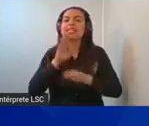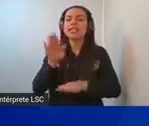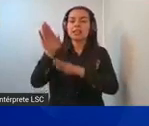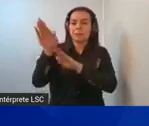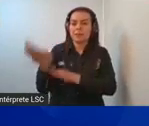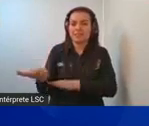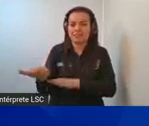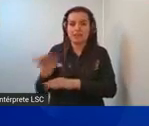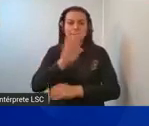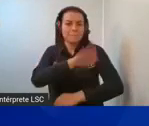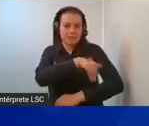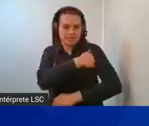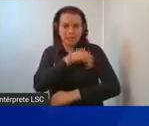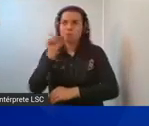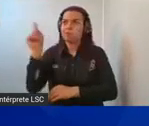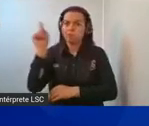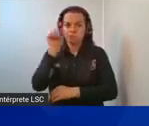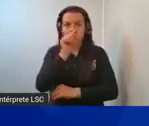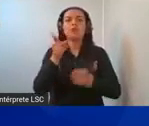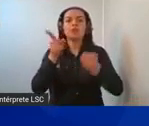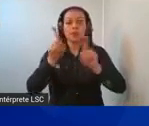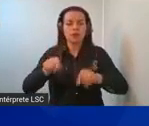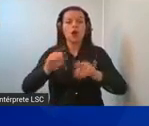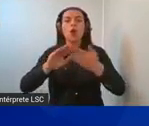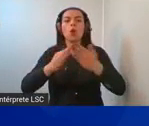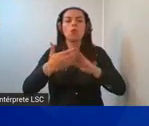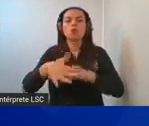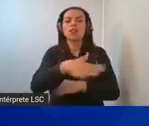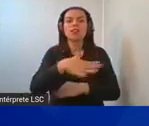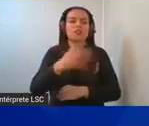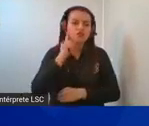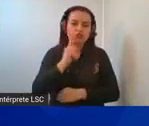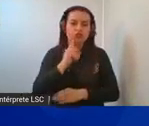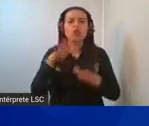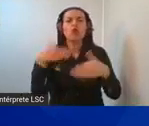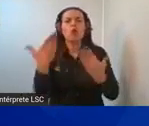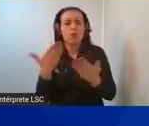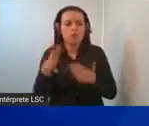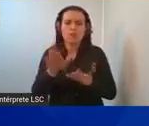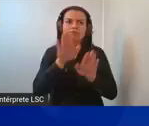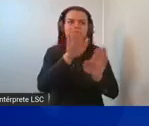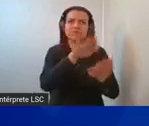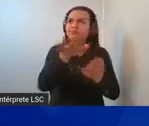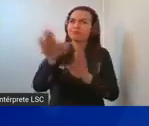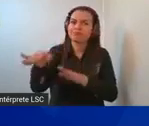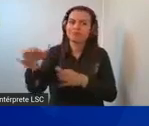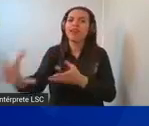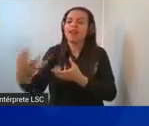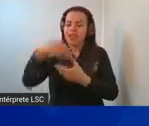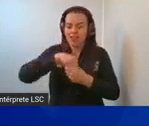de los ministerios como de la comunidad sorda en el Consejo de Planeación Lingüística?